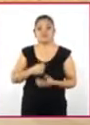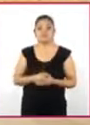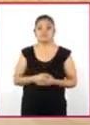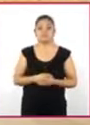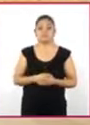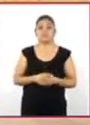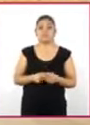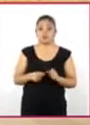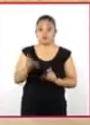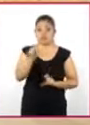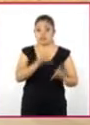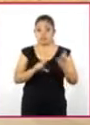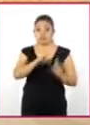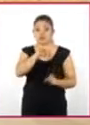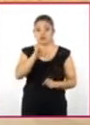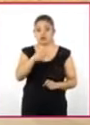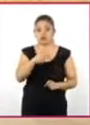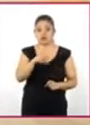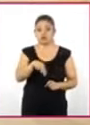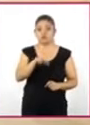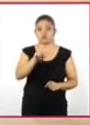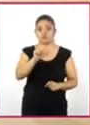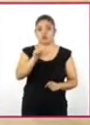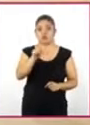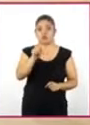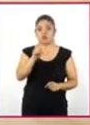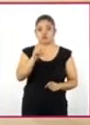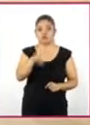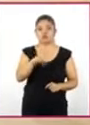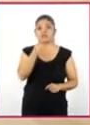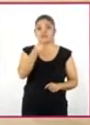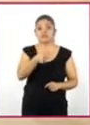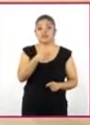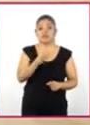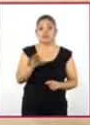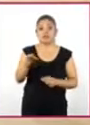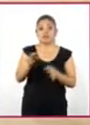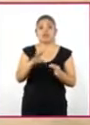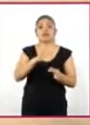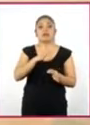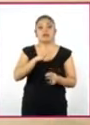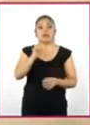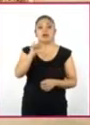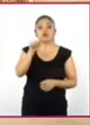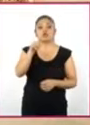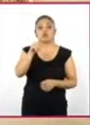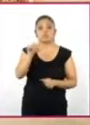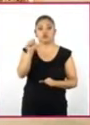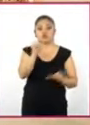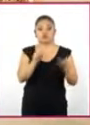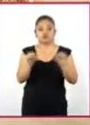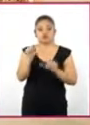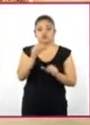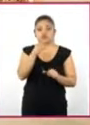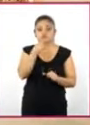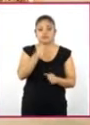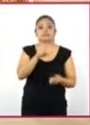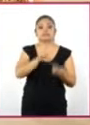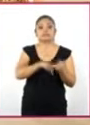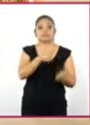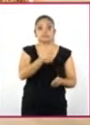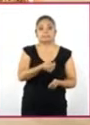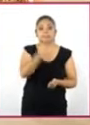como resultado la primera tabla de pesos atómicos. Dmitri Mendeleev y Julius Lothar completaron la